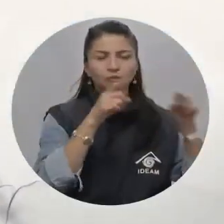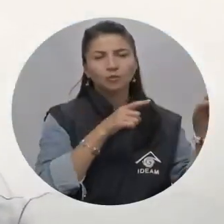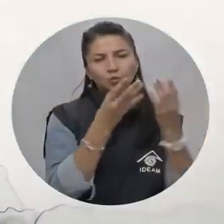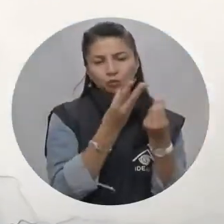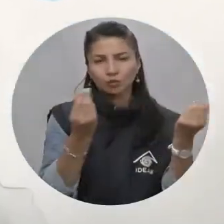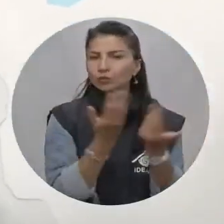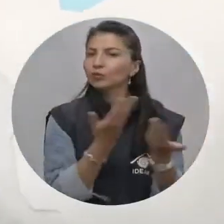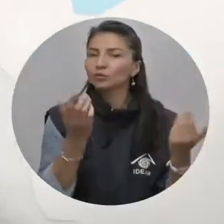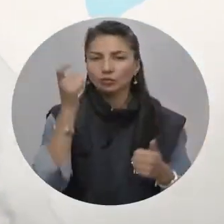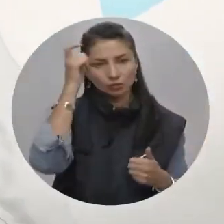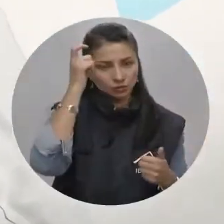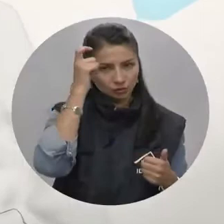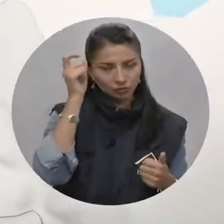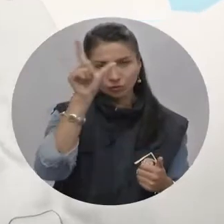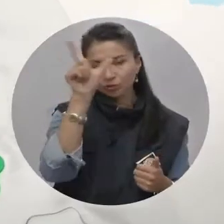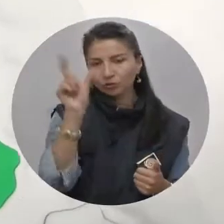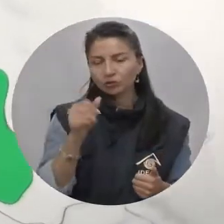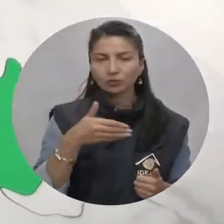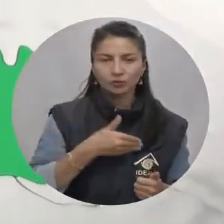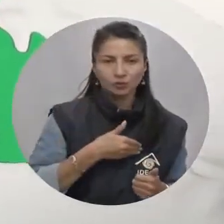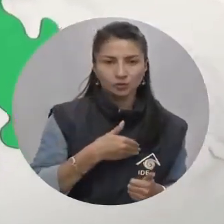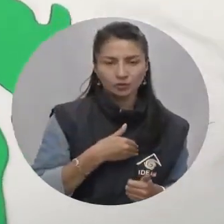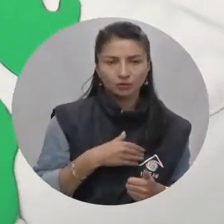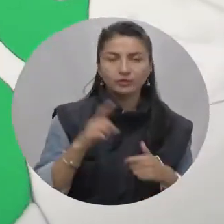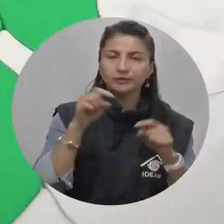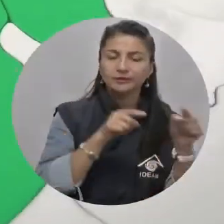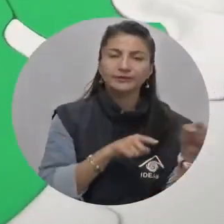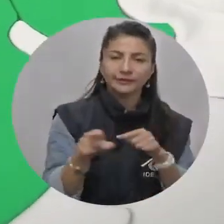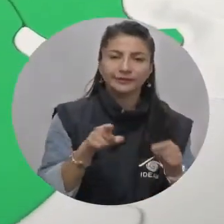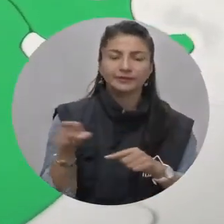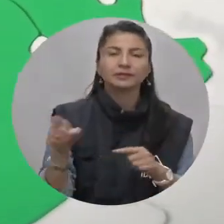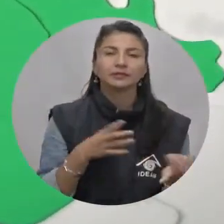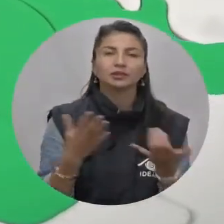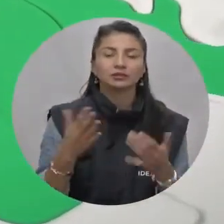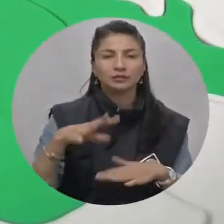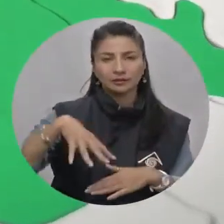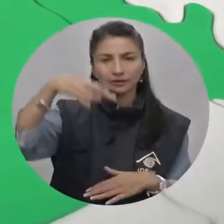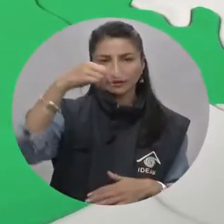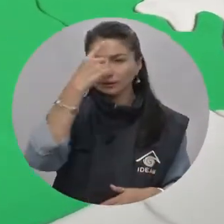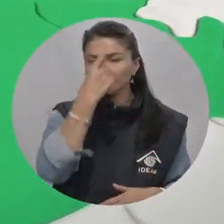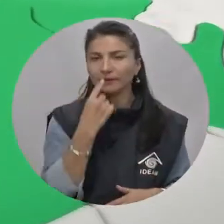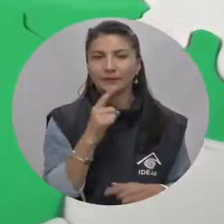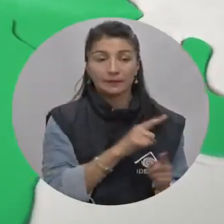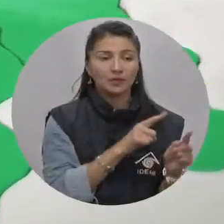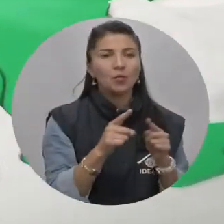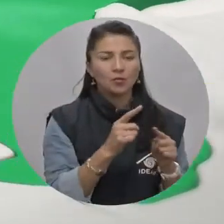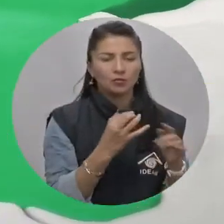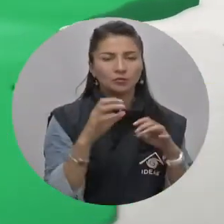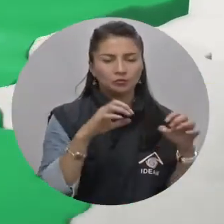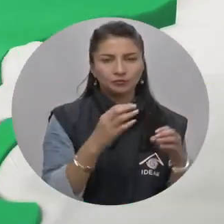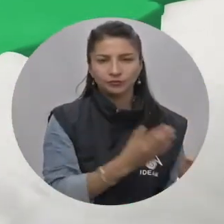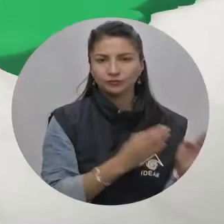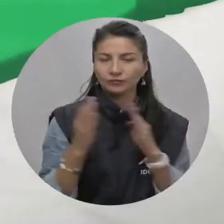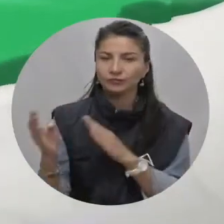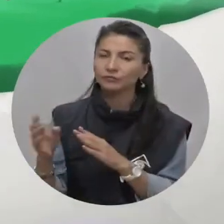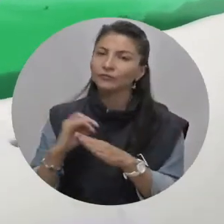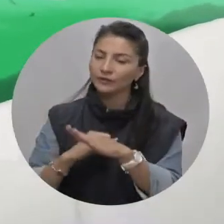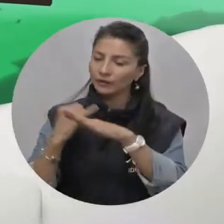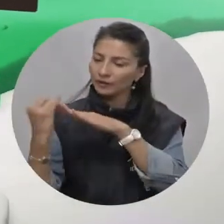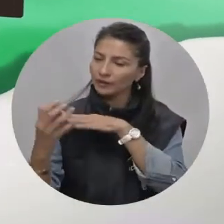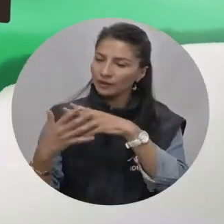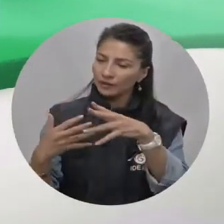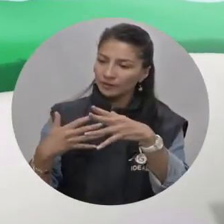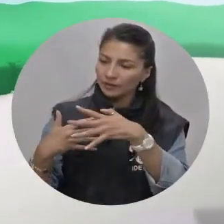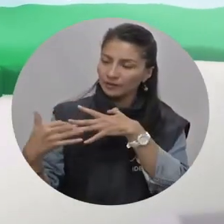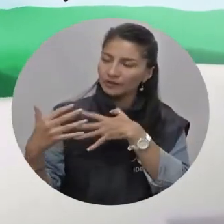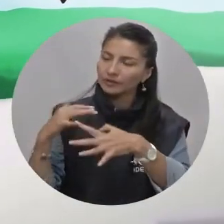Para el Caribe se verán capas de nubes con lluvias suaves a lo largo de Córdoba, Sucre, Bolívar y en sectores aledaños de la Sierra Nevada de Santa